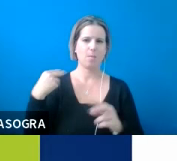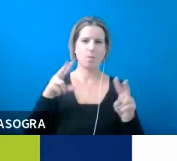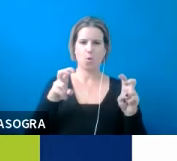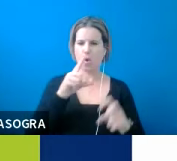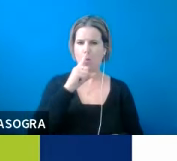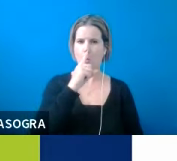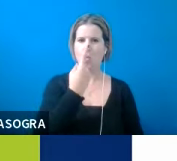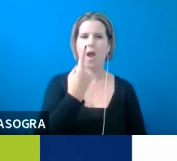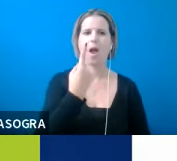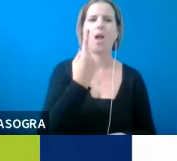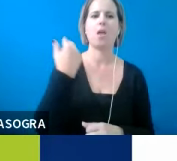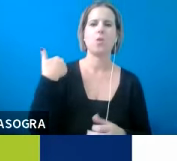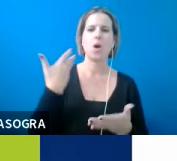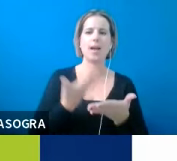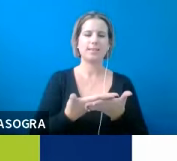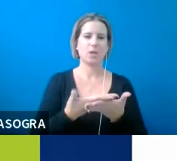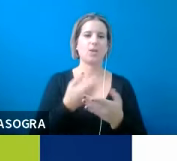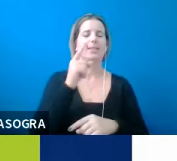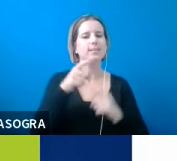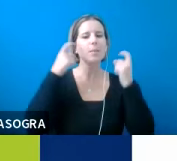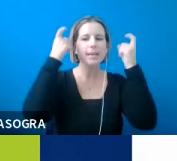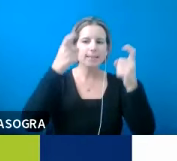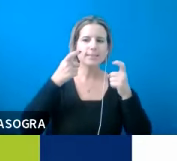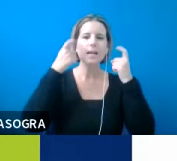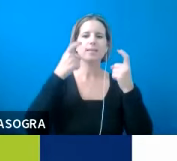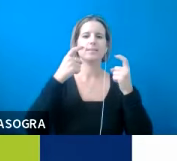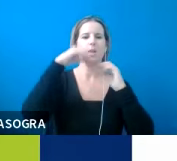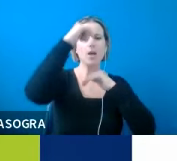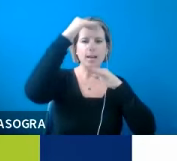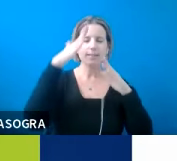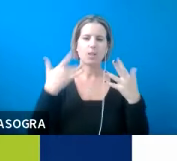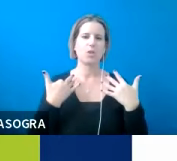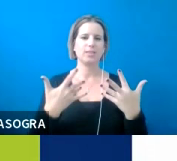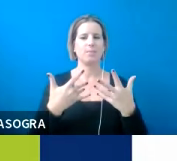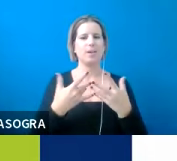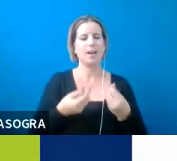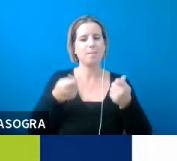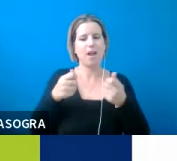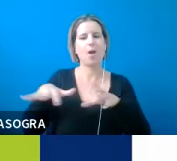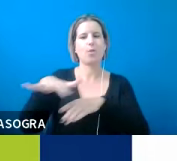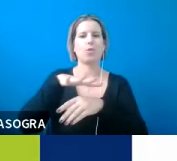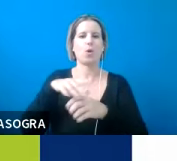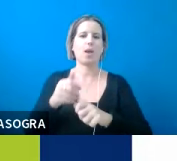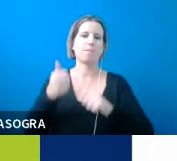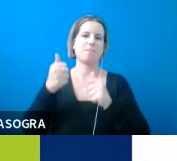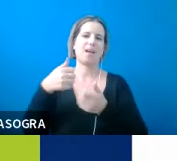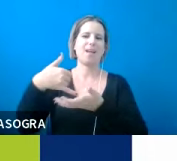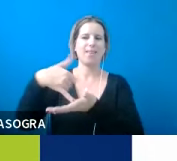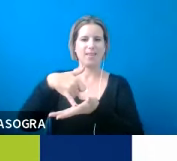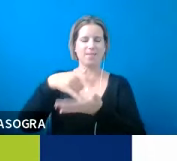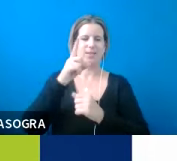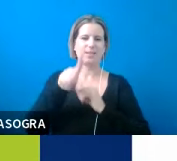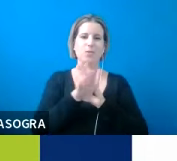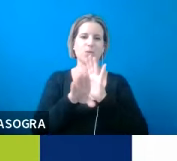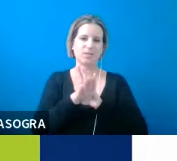un año o así y luego también se ha intentado acercar la atención temprana a las zonas desfavorecidas seguimos teniendo dificultades